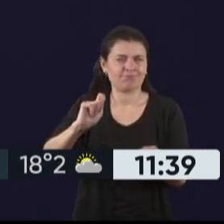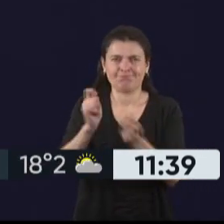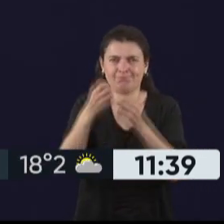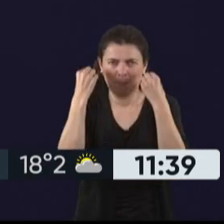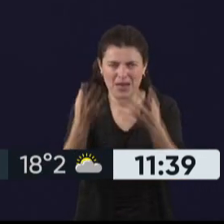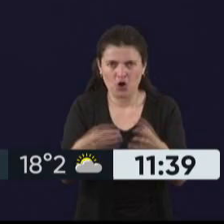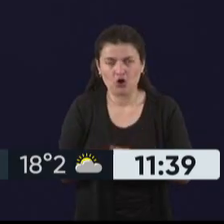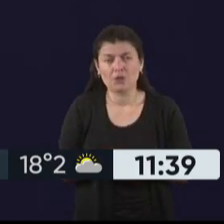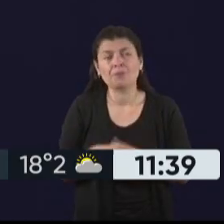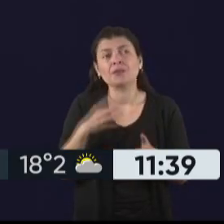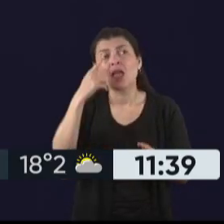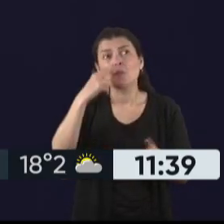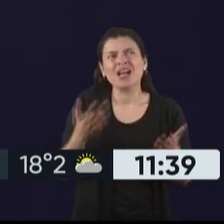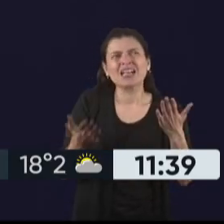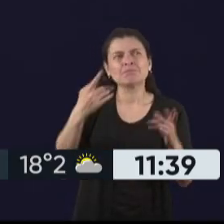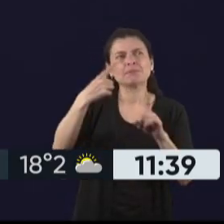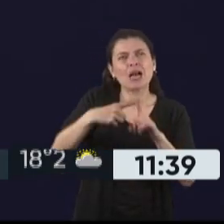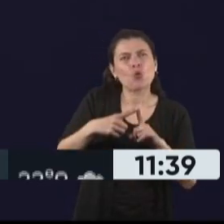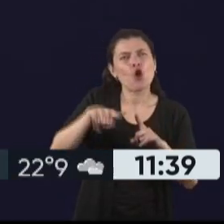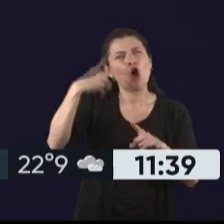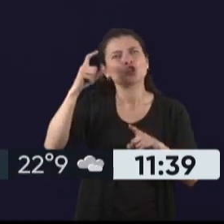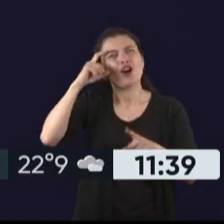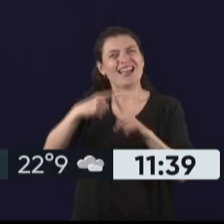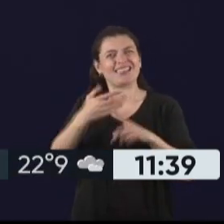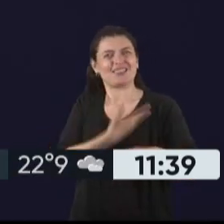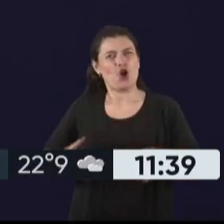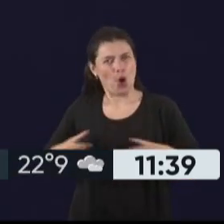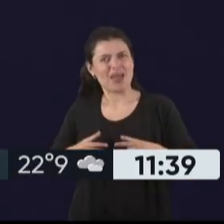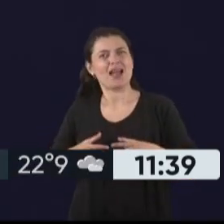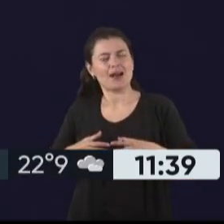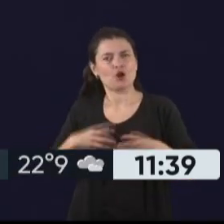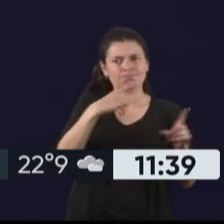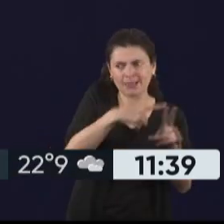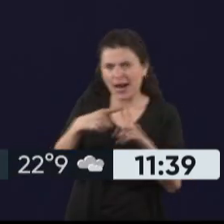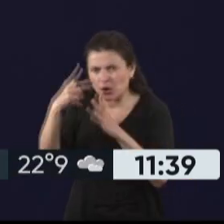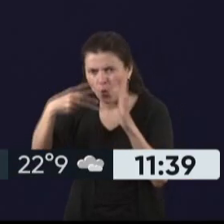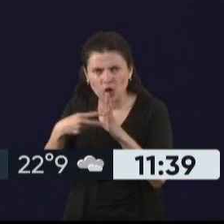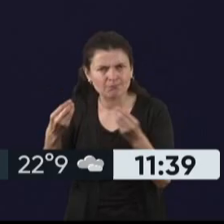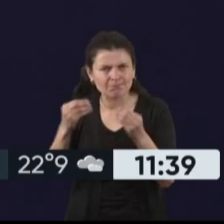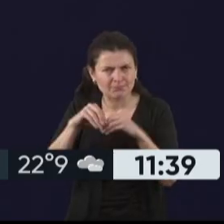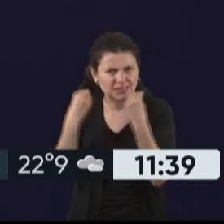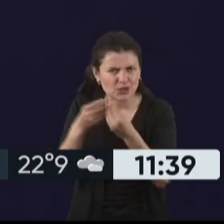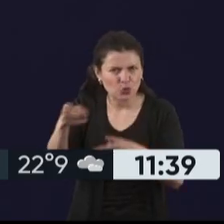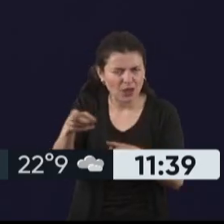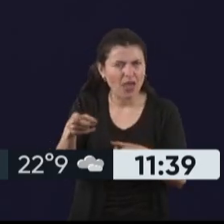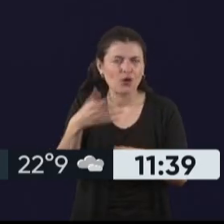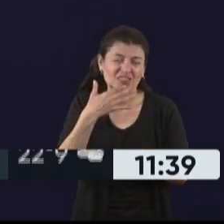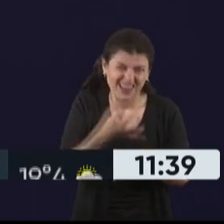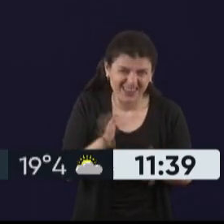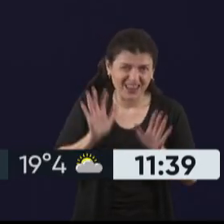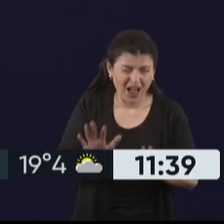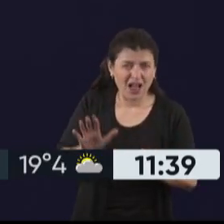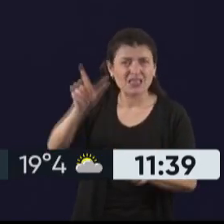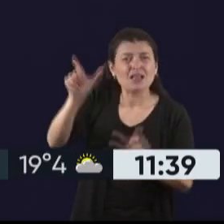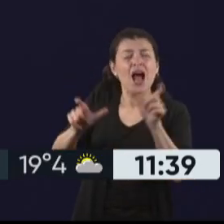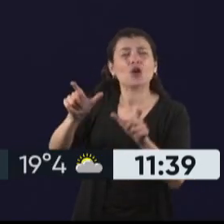Y cuando tomás los números de otras gestiones, es increíble que representantes de